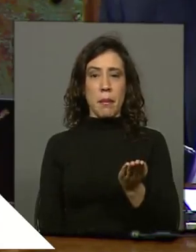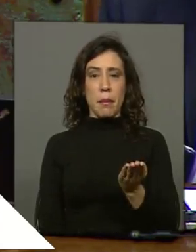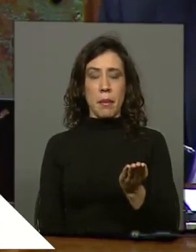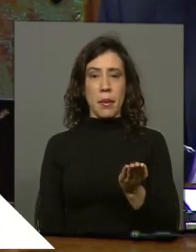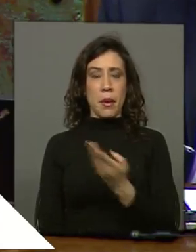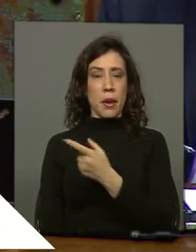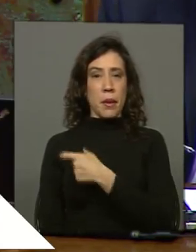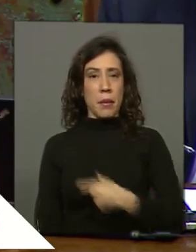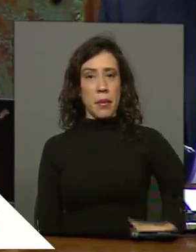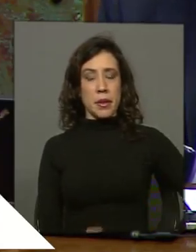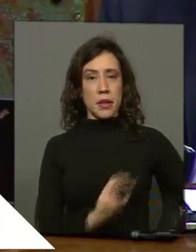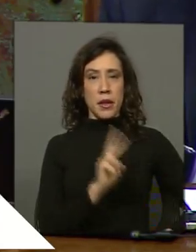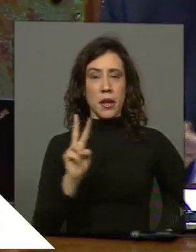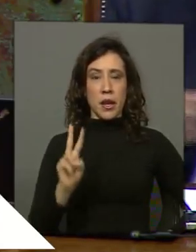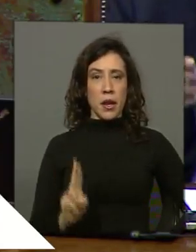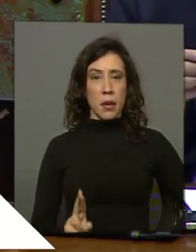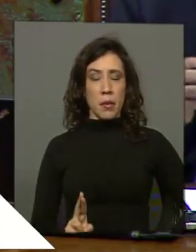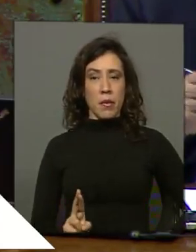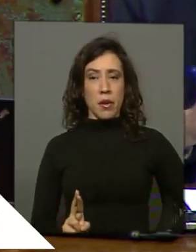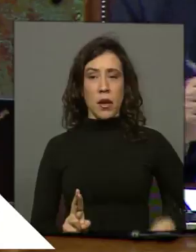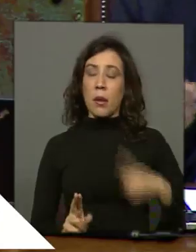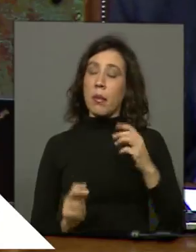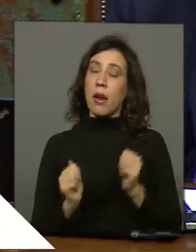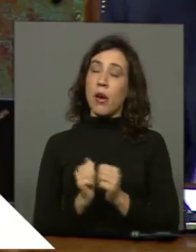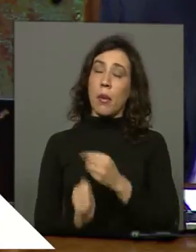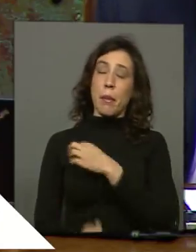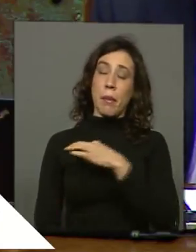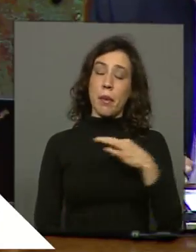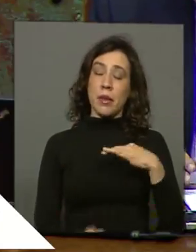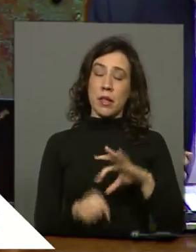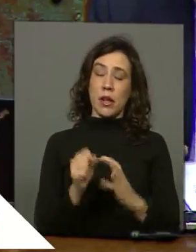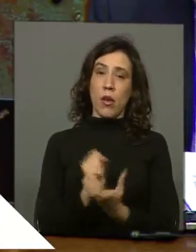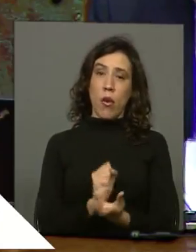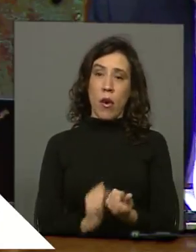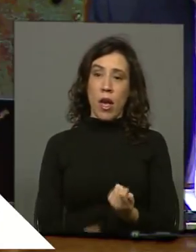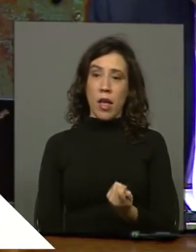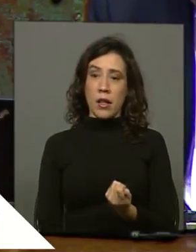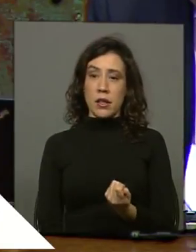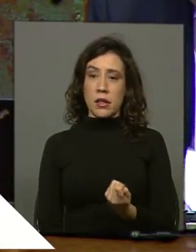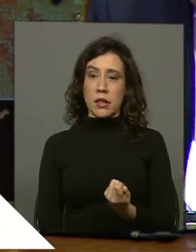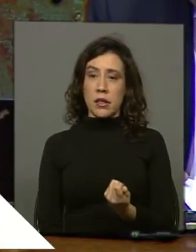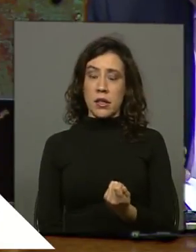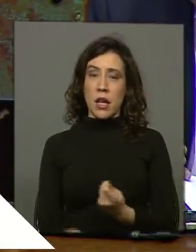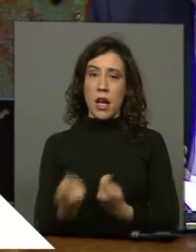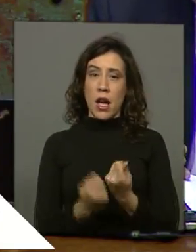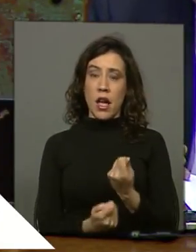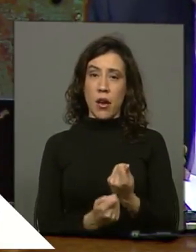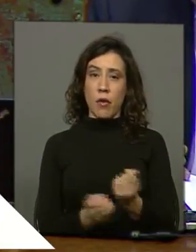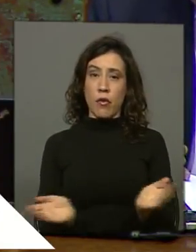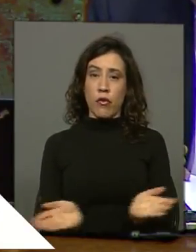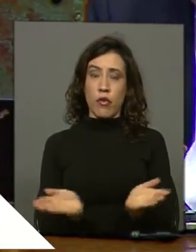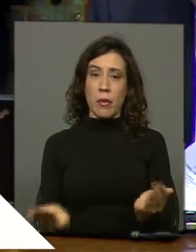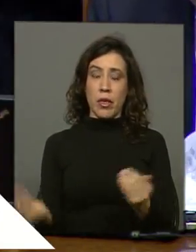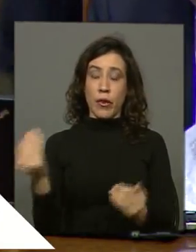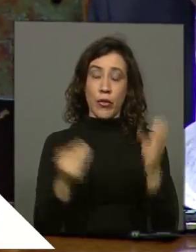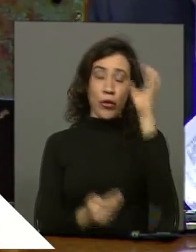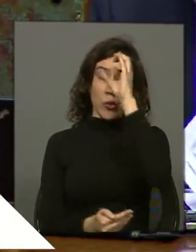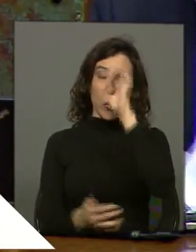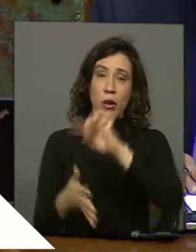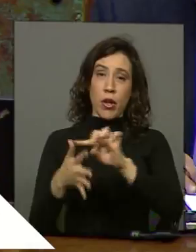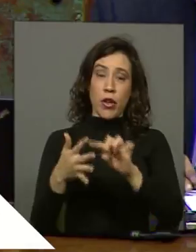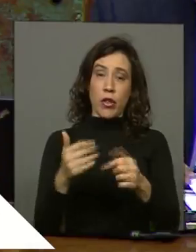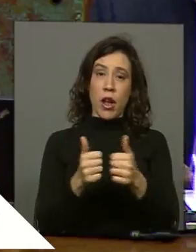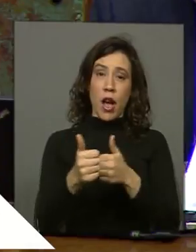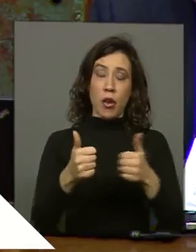excelencia la presidenta de la república para que en conjunto con el ministerio de Hacienda el de Economía Fomento y Turismo y las demás